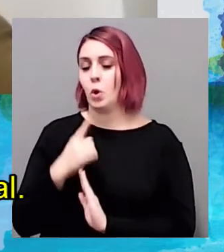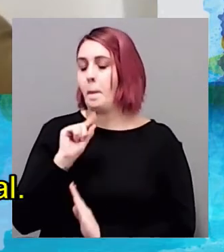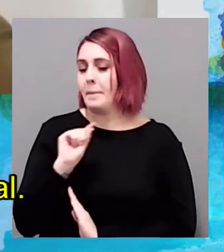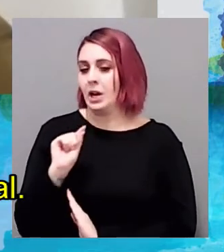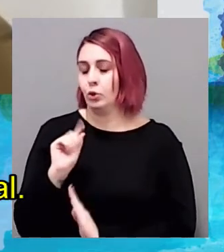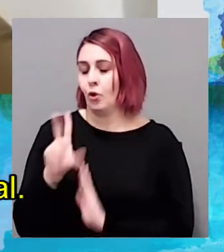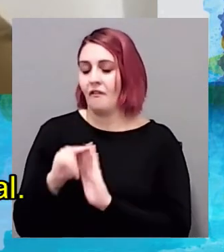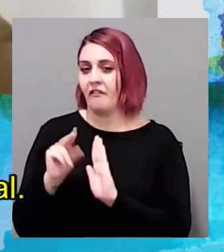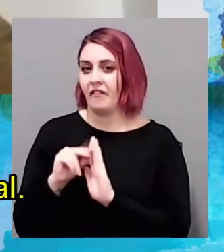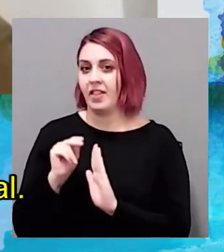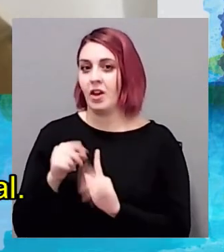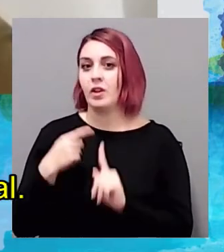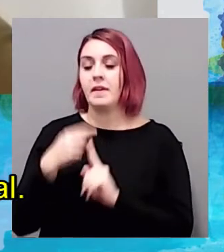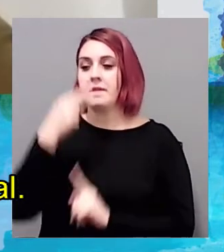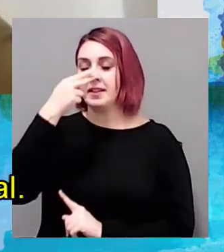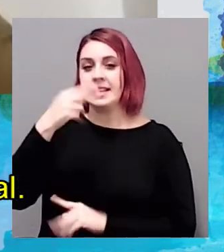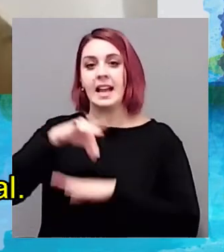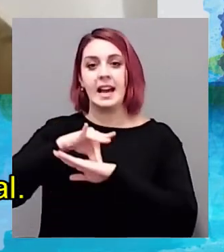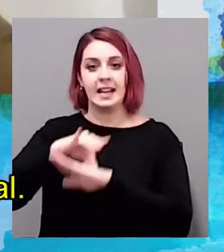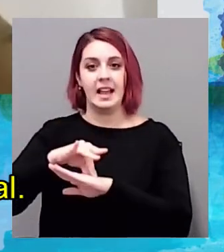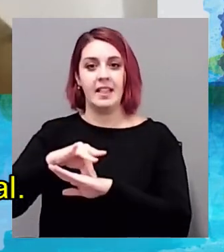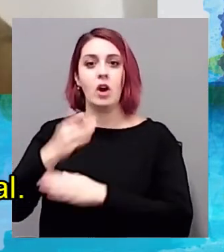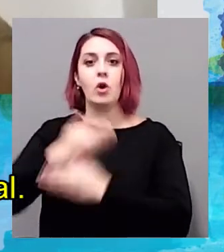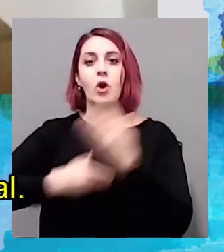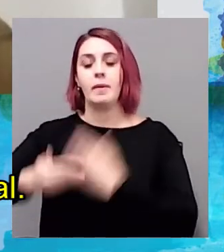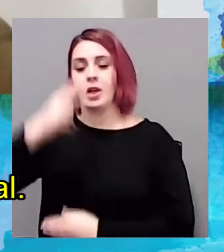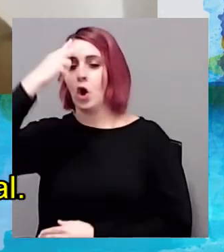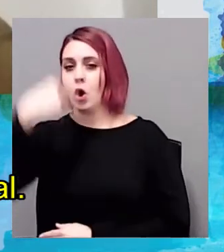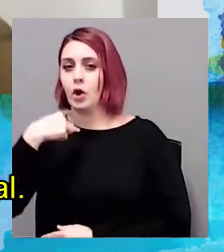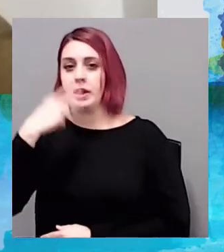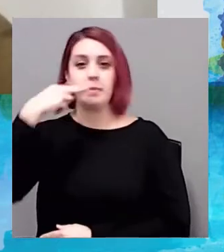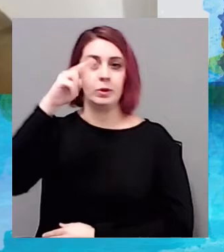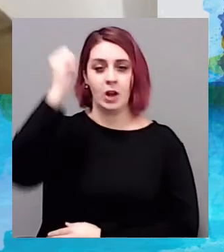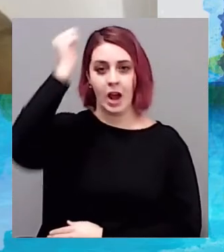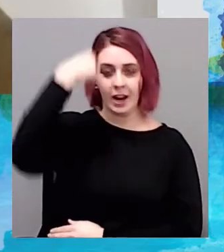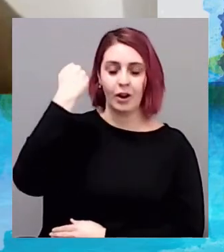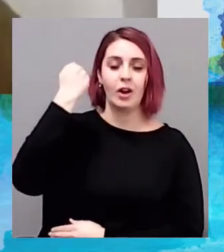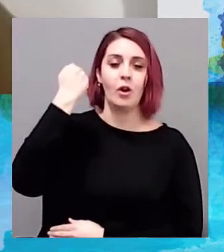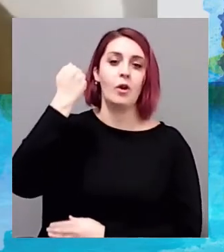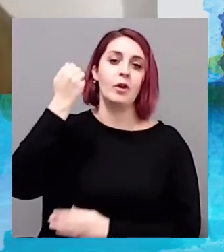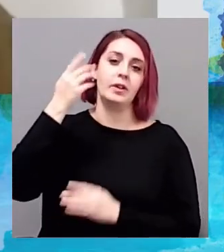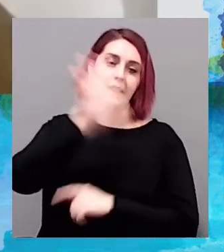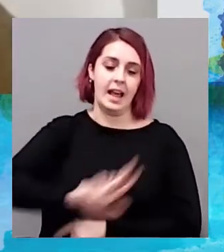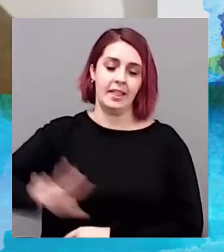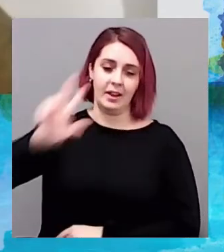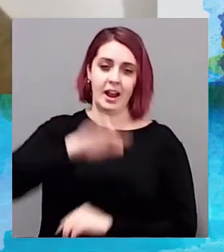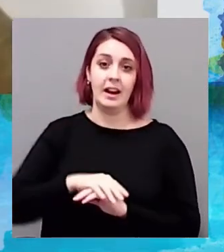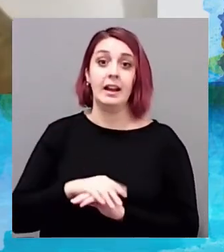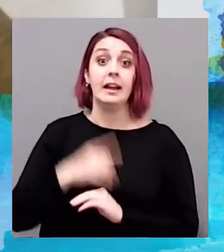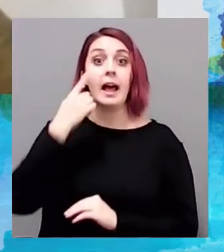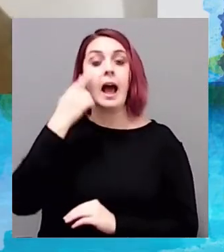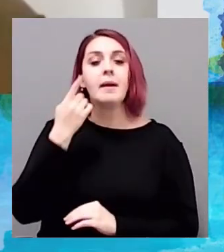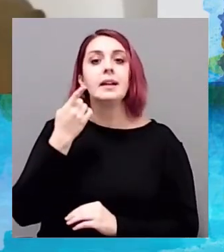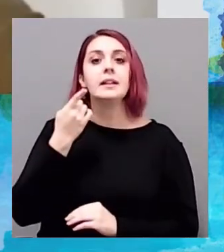vídeo de una visita guiada en colaboración con la ONCE y con el Museo Arqueológico Nacional. Y vamos a ver un poco cómo se desarrolla